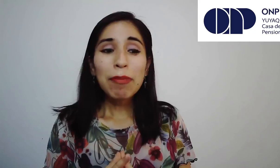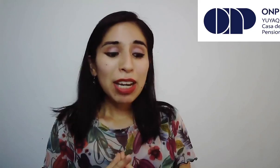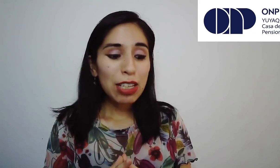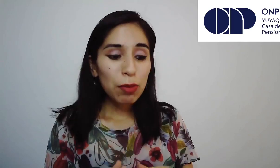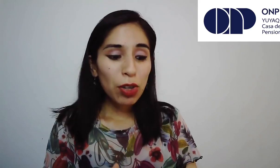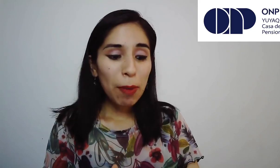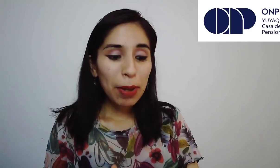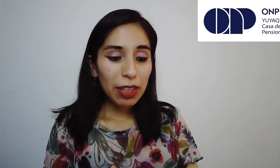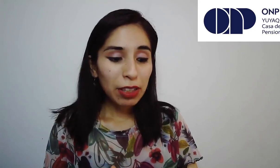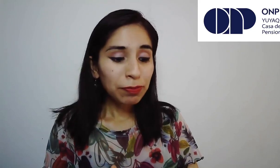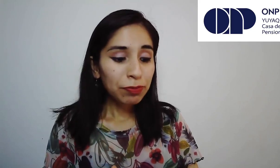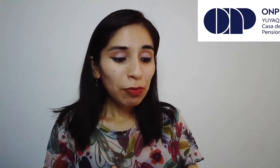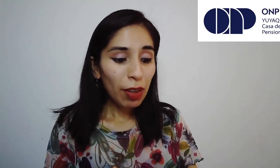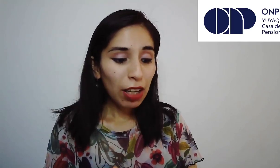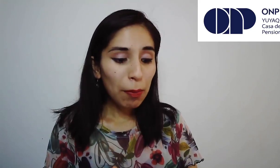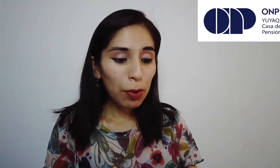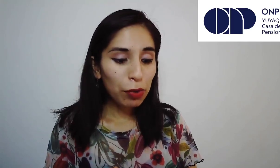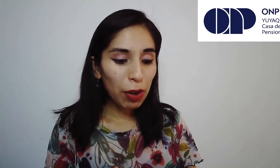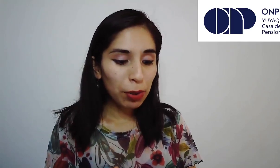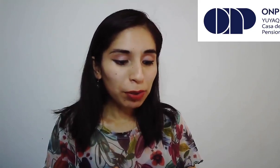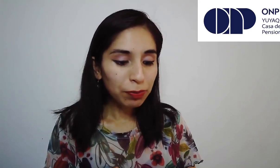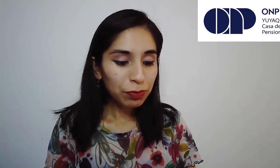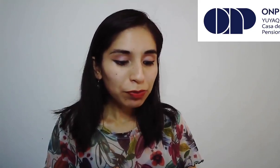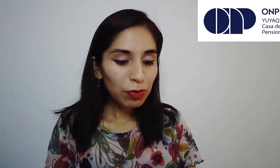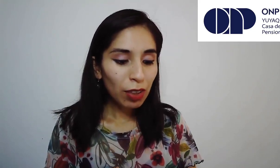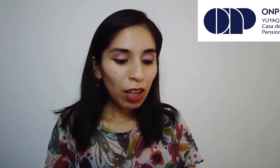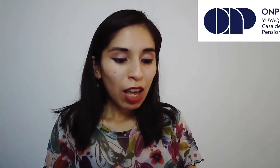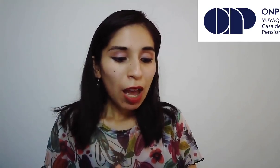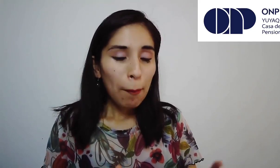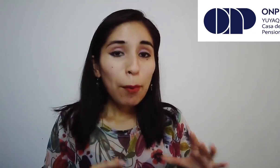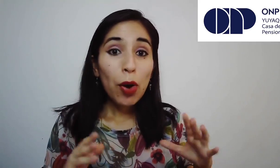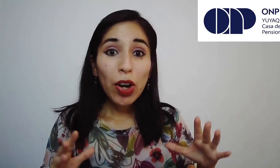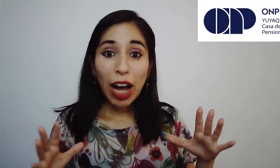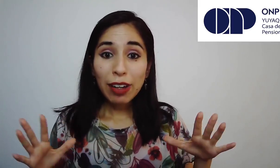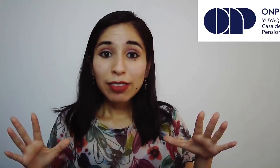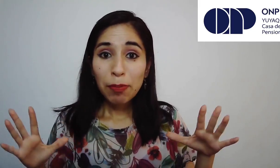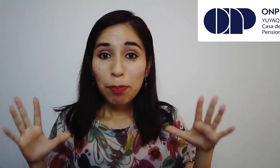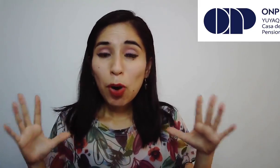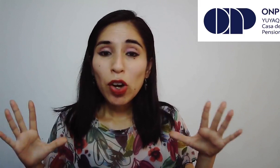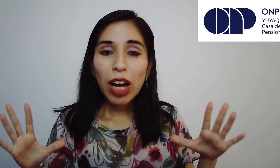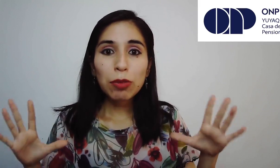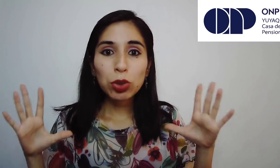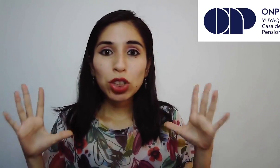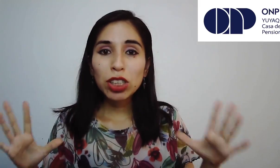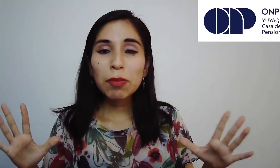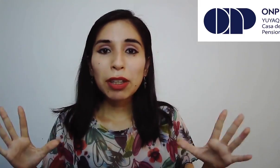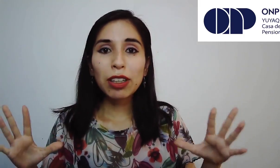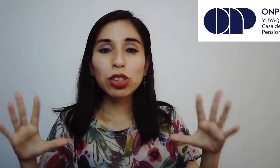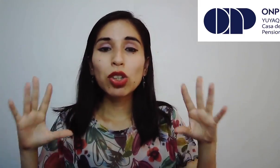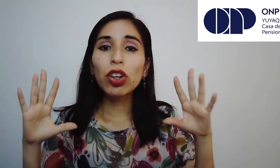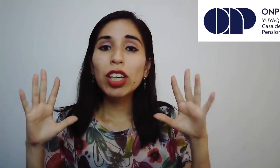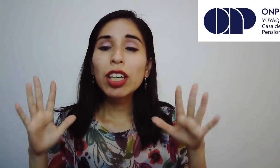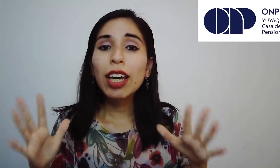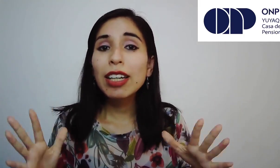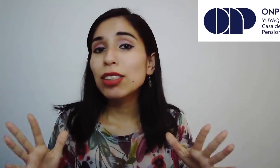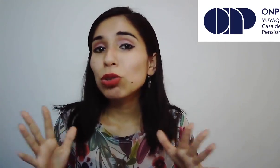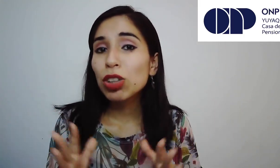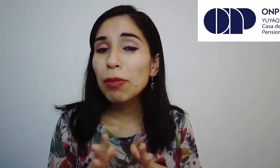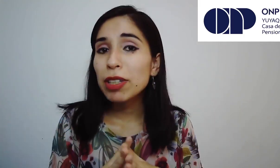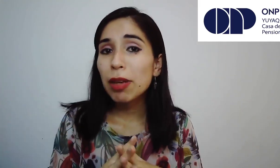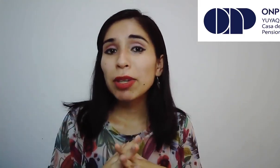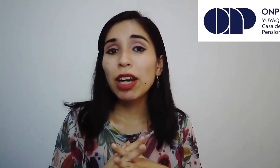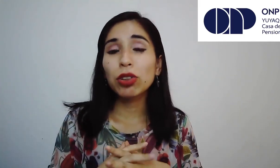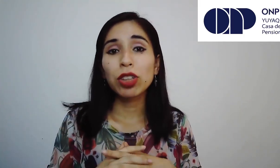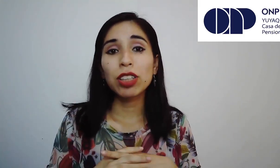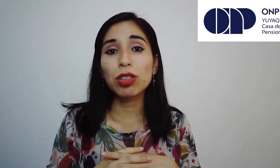también les voy a pedir que por favor pongan pongan muchísima atención y que si